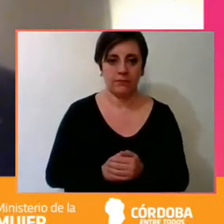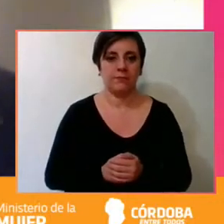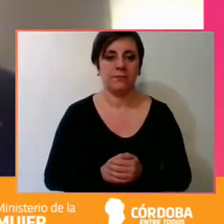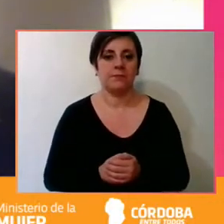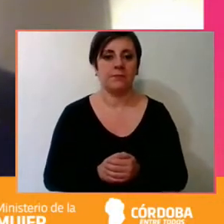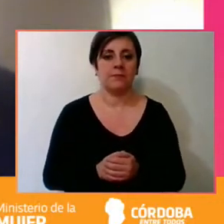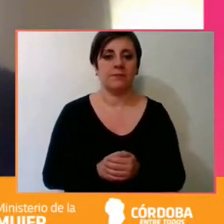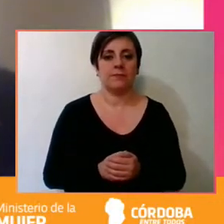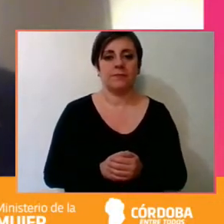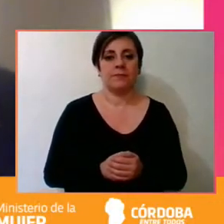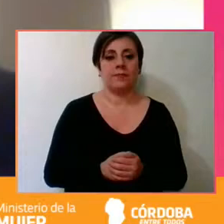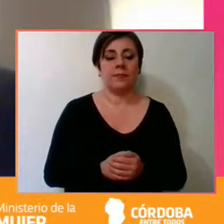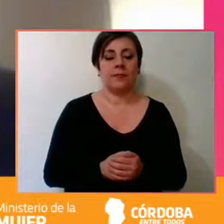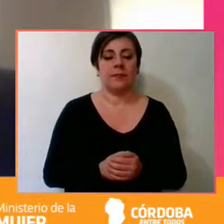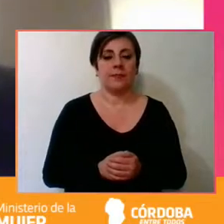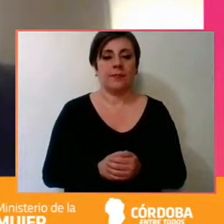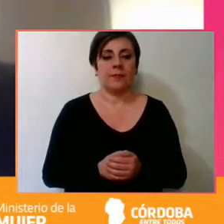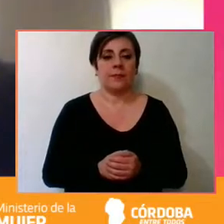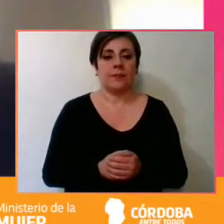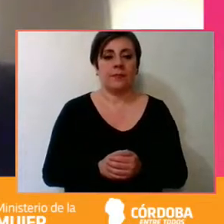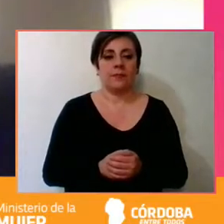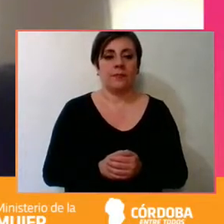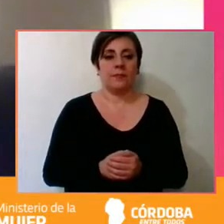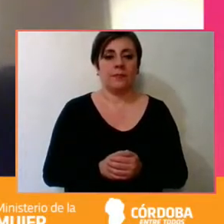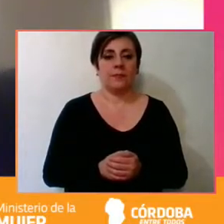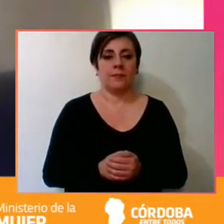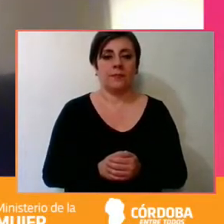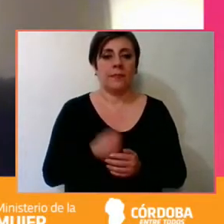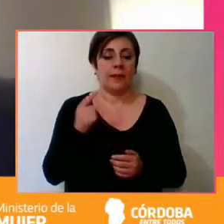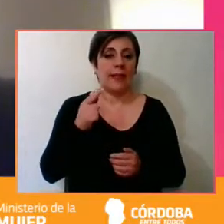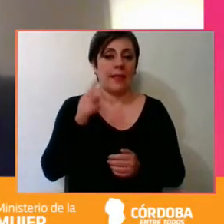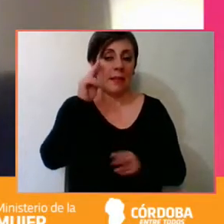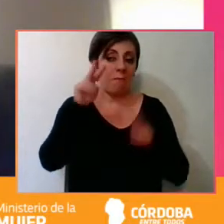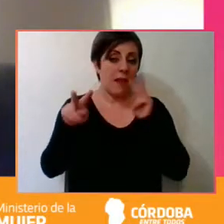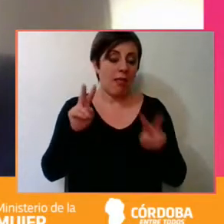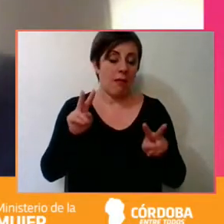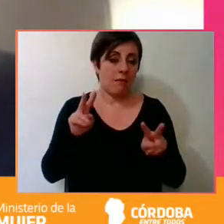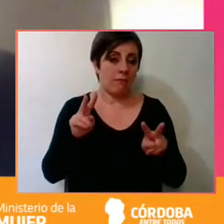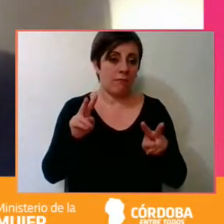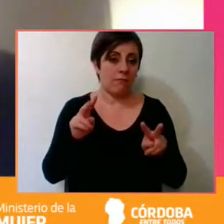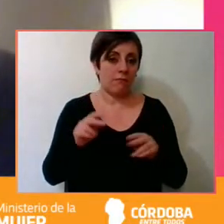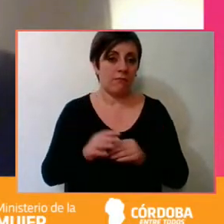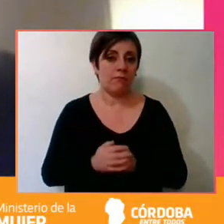estos vacíos que tiene. Pues bien, desde esta perspectiva,